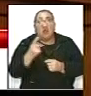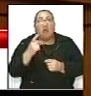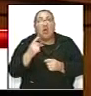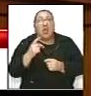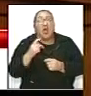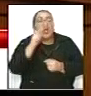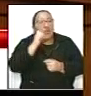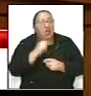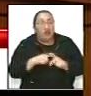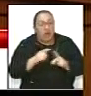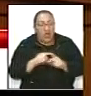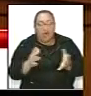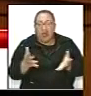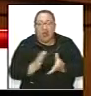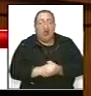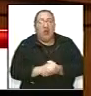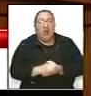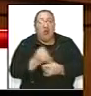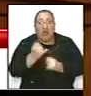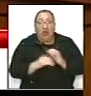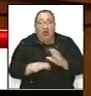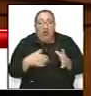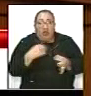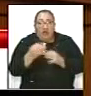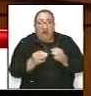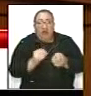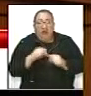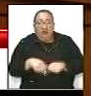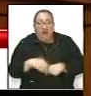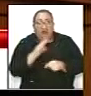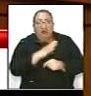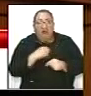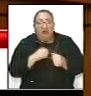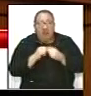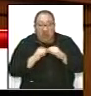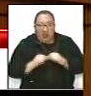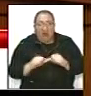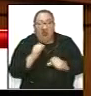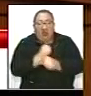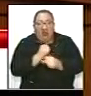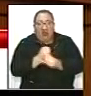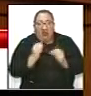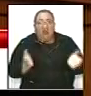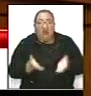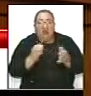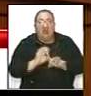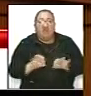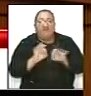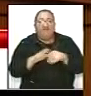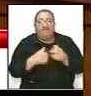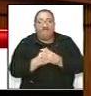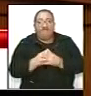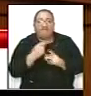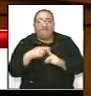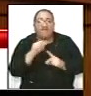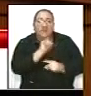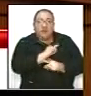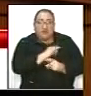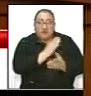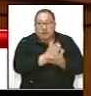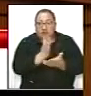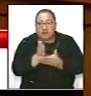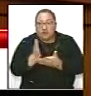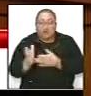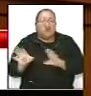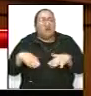Para concluir, señor presidente, quiero recalcar que este gobierno continuará priorizando las intervenciones multisectoriales que